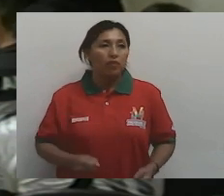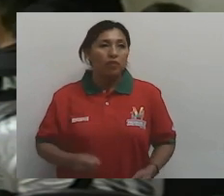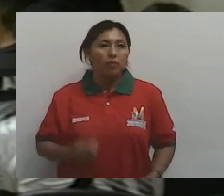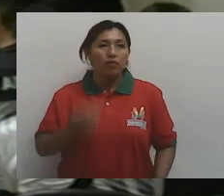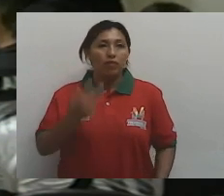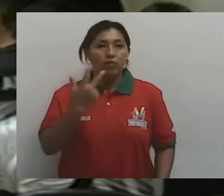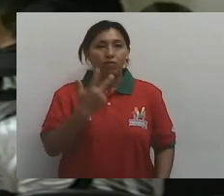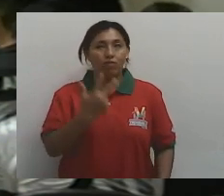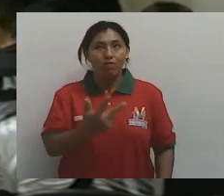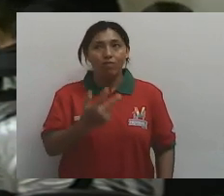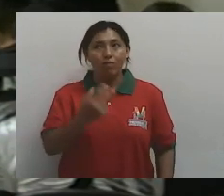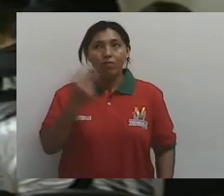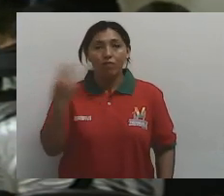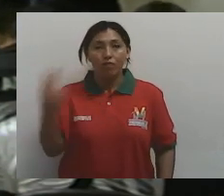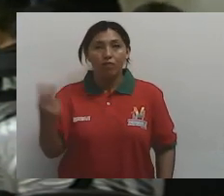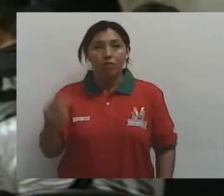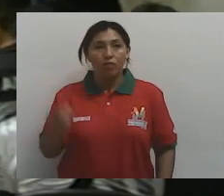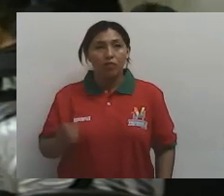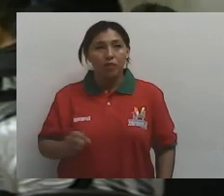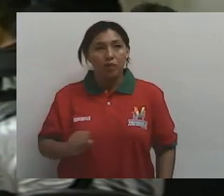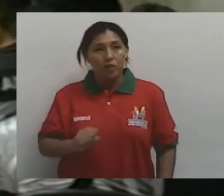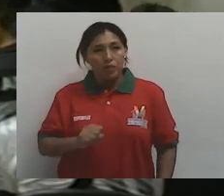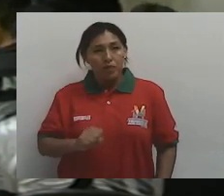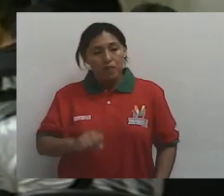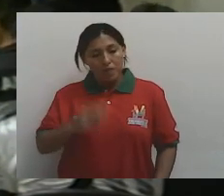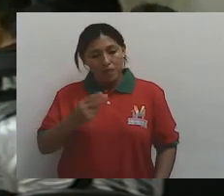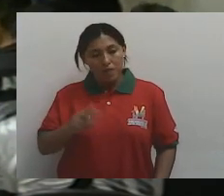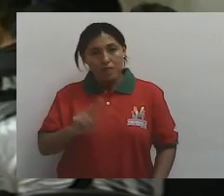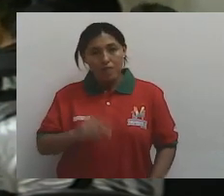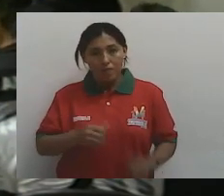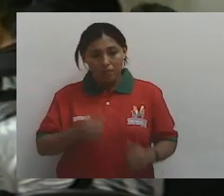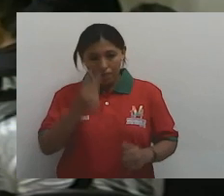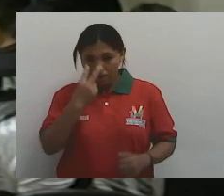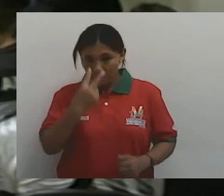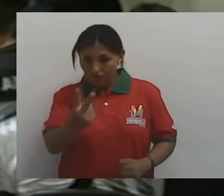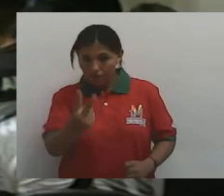134 sedes virtuales que nos siguen en todo Bolivia.